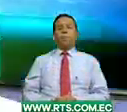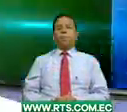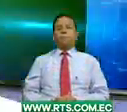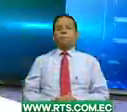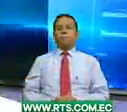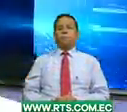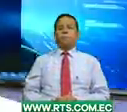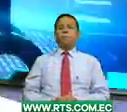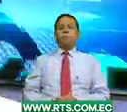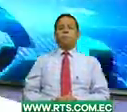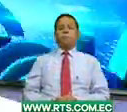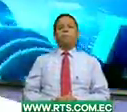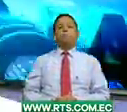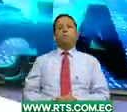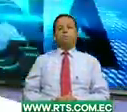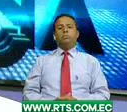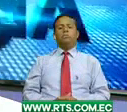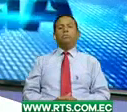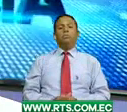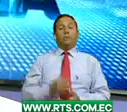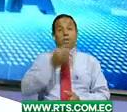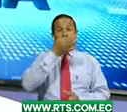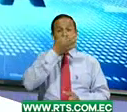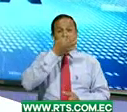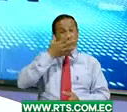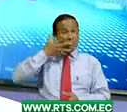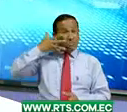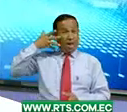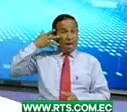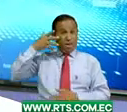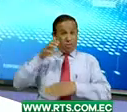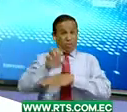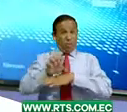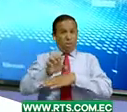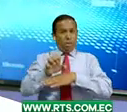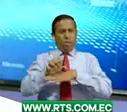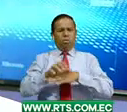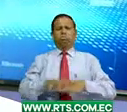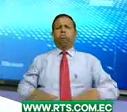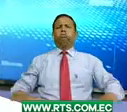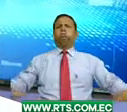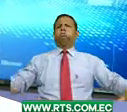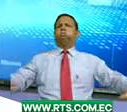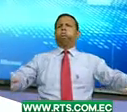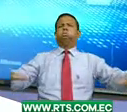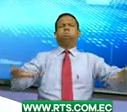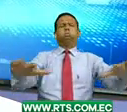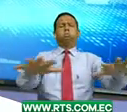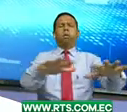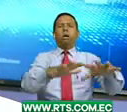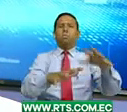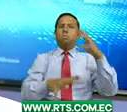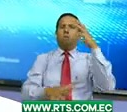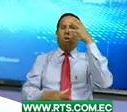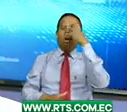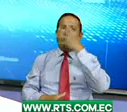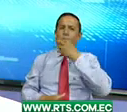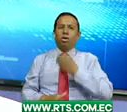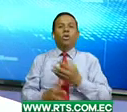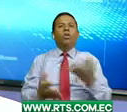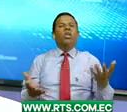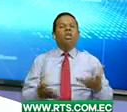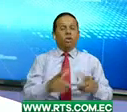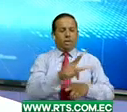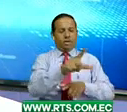En la Amazonía ecuatoriana existe un lugar con una variedad de paisajes naturales. Se trata del Cantón Loreto,